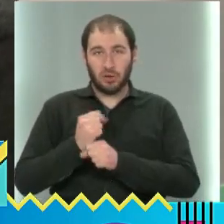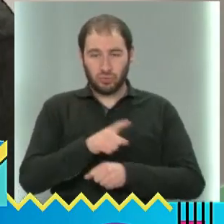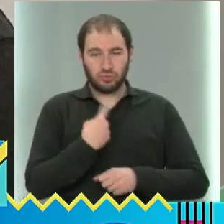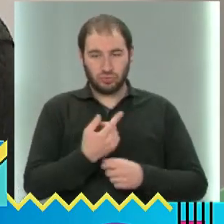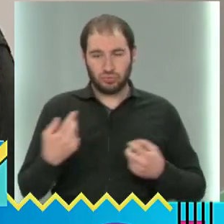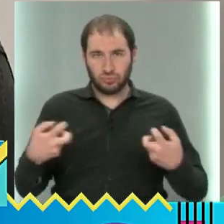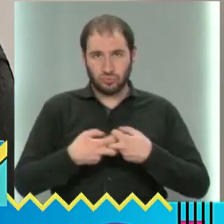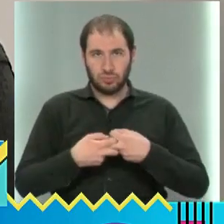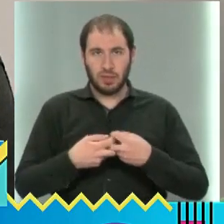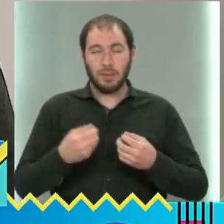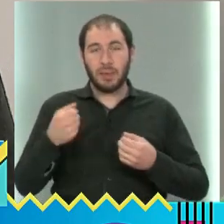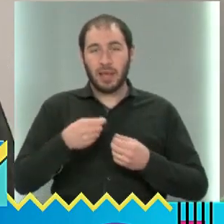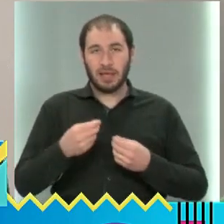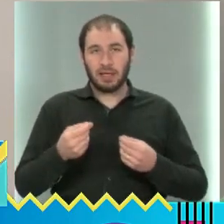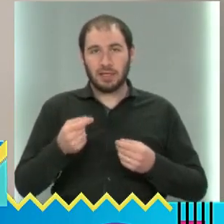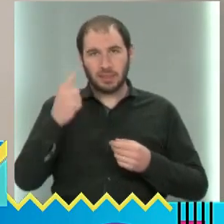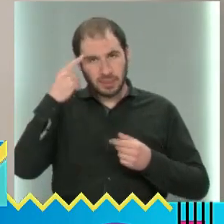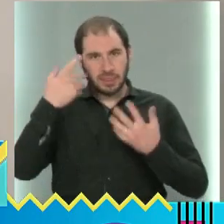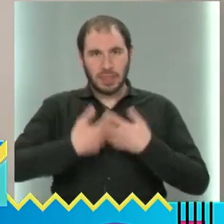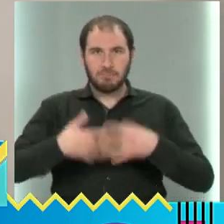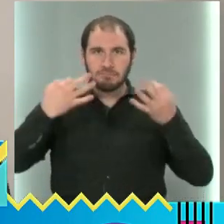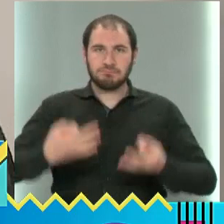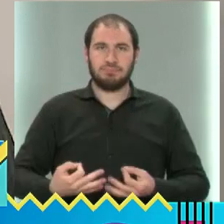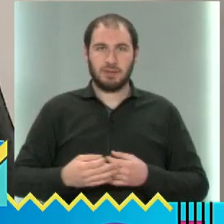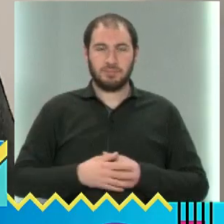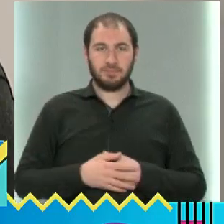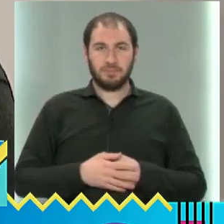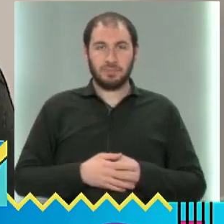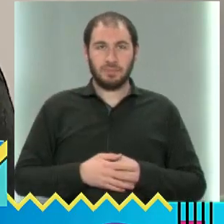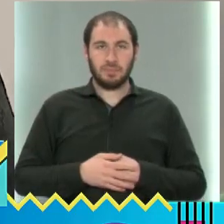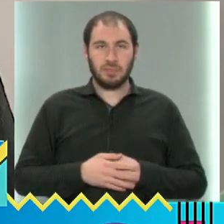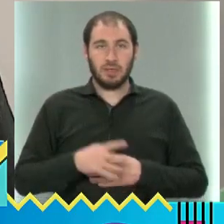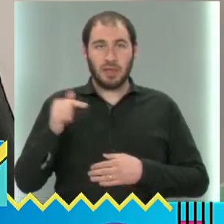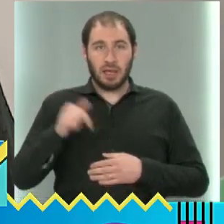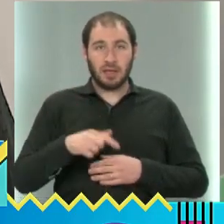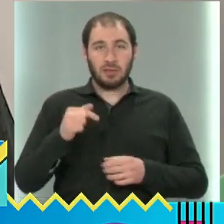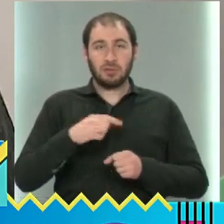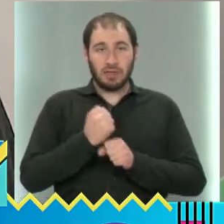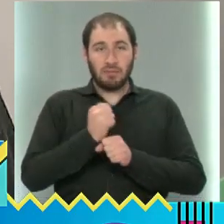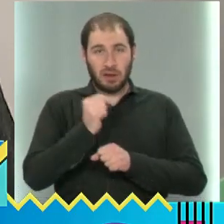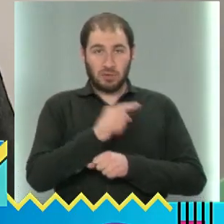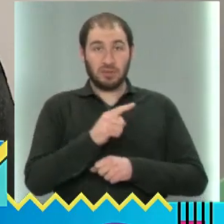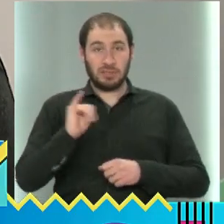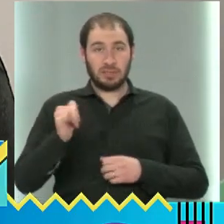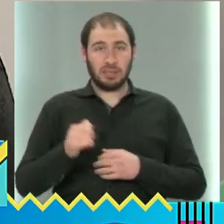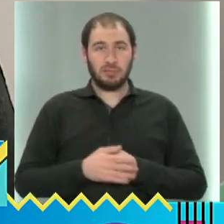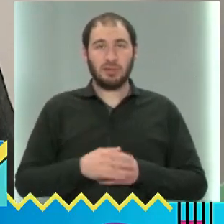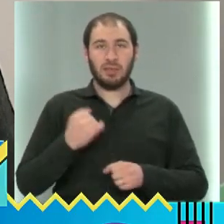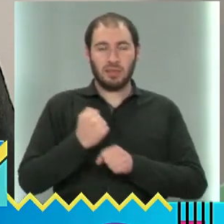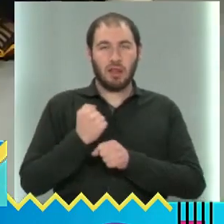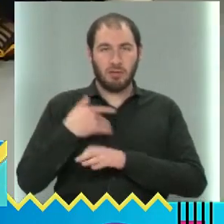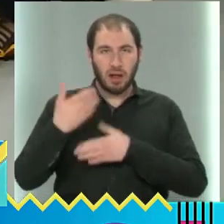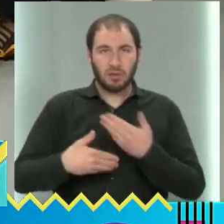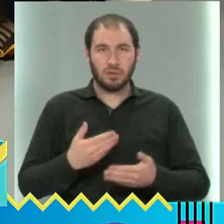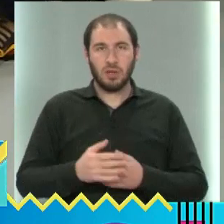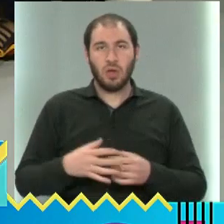nosotros para poner un poco de racionalidad en este tema. Guillermo, la verdad que en esto ha trabajado, es un trabajo que